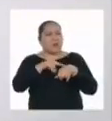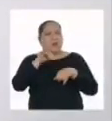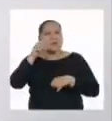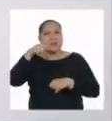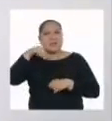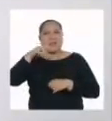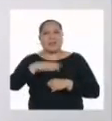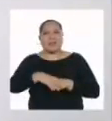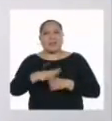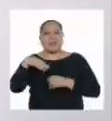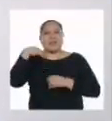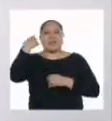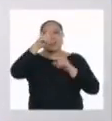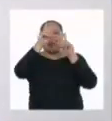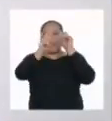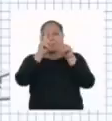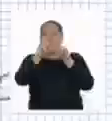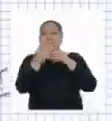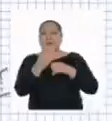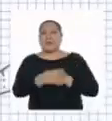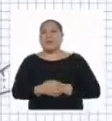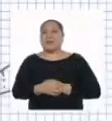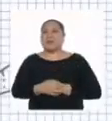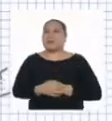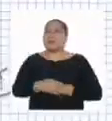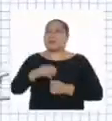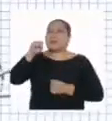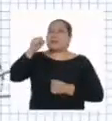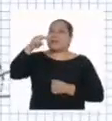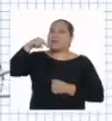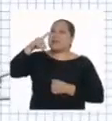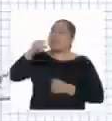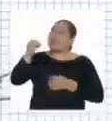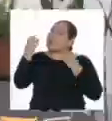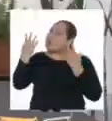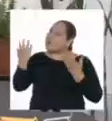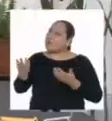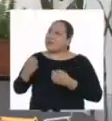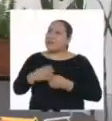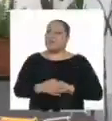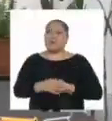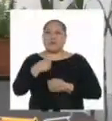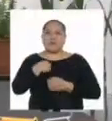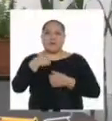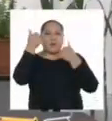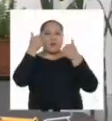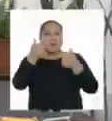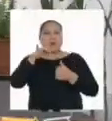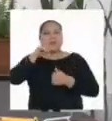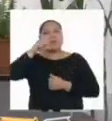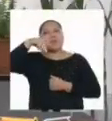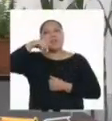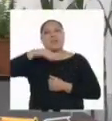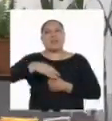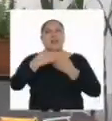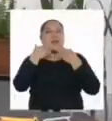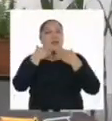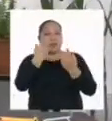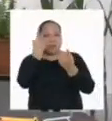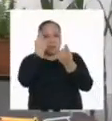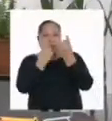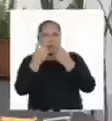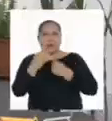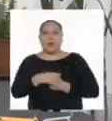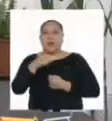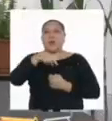Yanira. Nos vemos en el bloque de preguntas. Profesora Sandra, ¿qué tal? ¿Cómo está? Estoy muy bien, Yanira. Gracias por